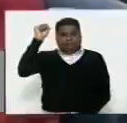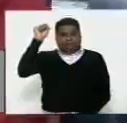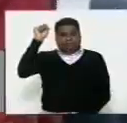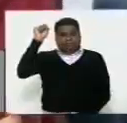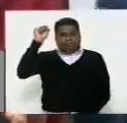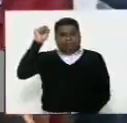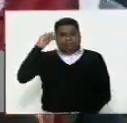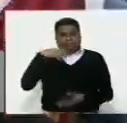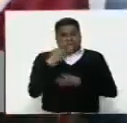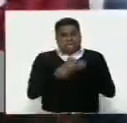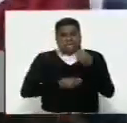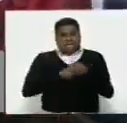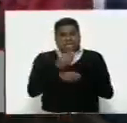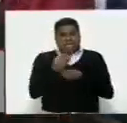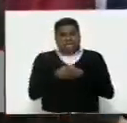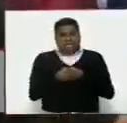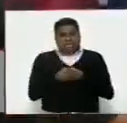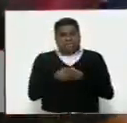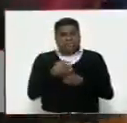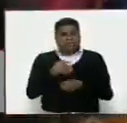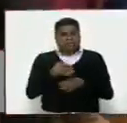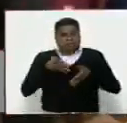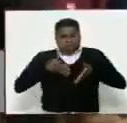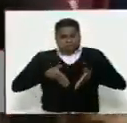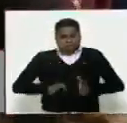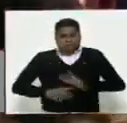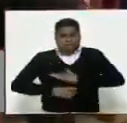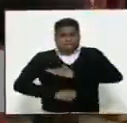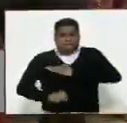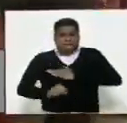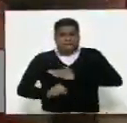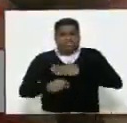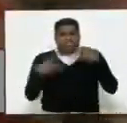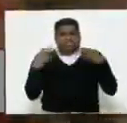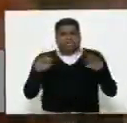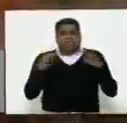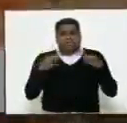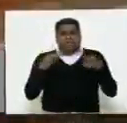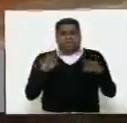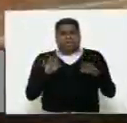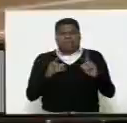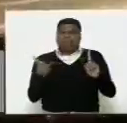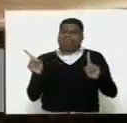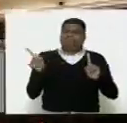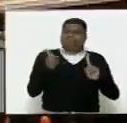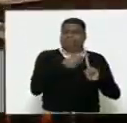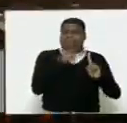ha hecho del parto humanizado una bandera.